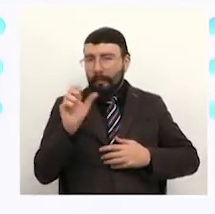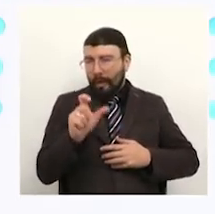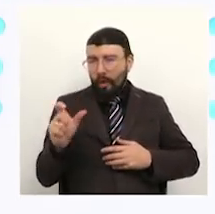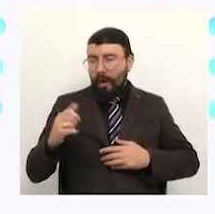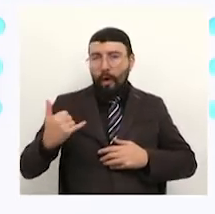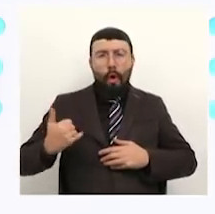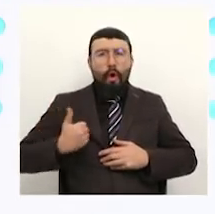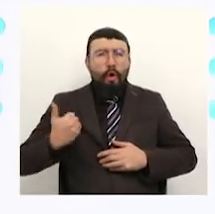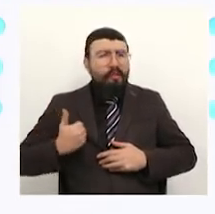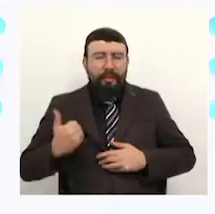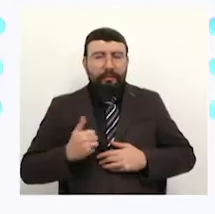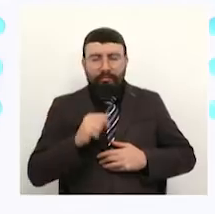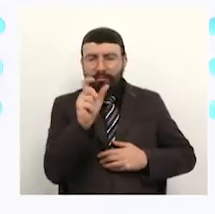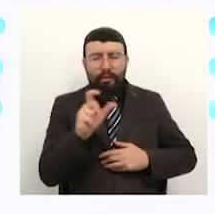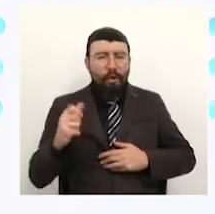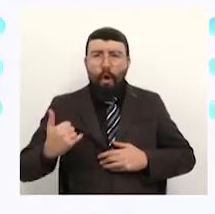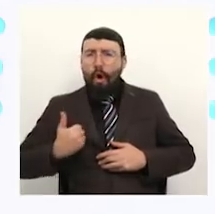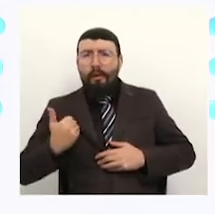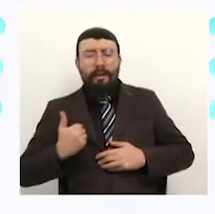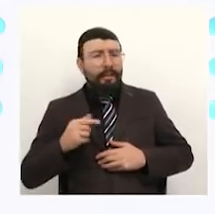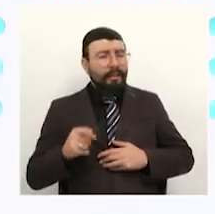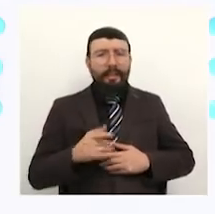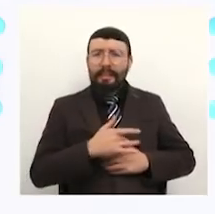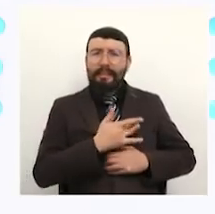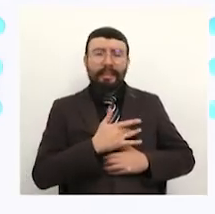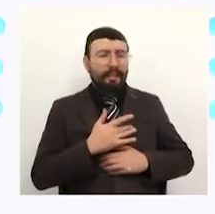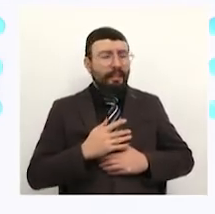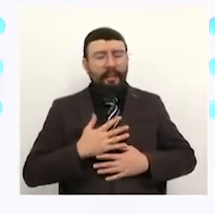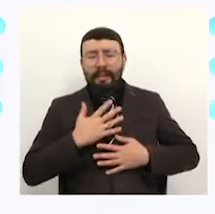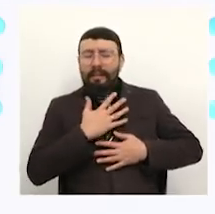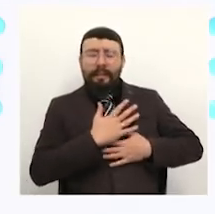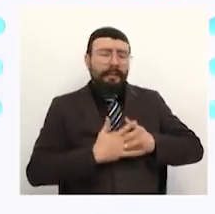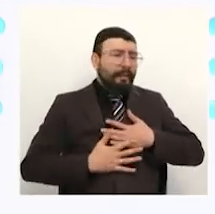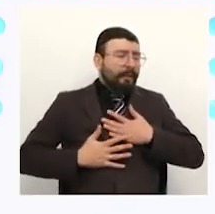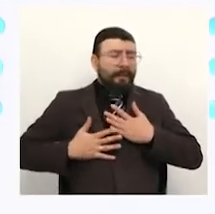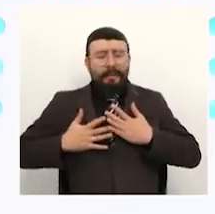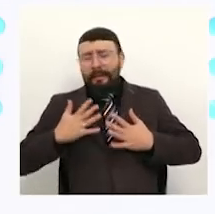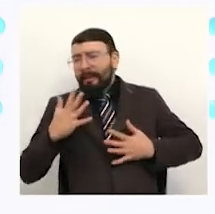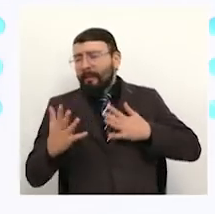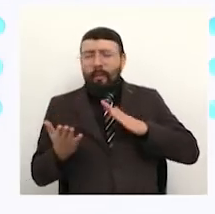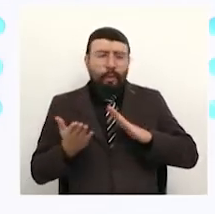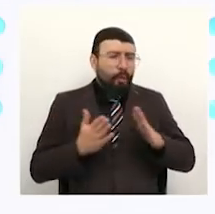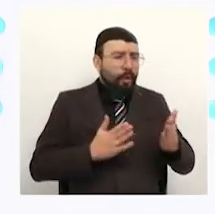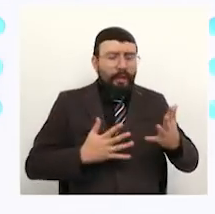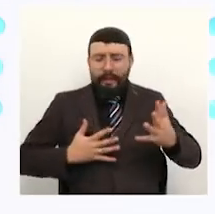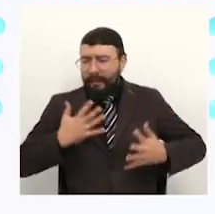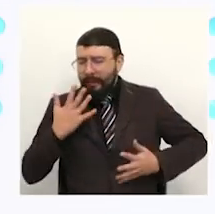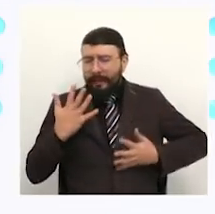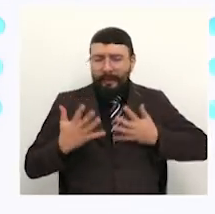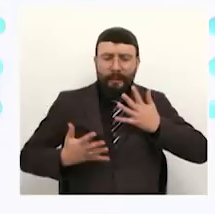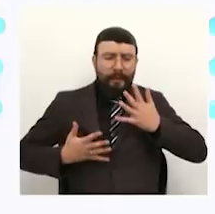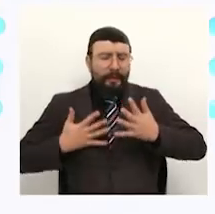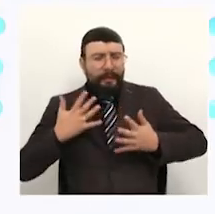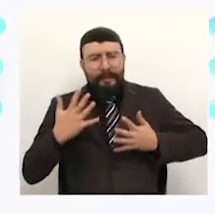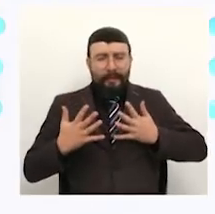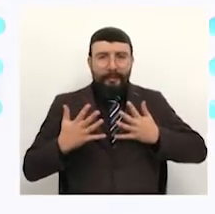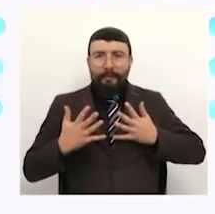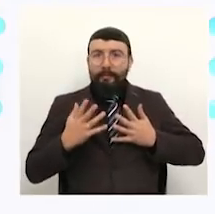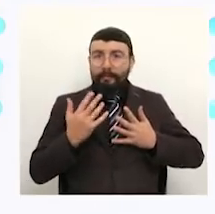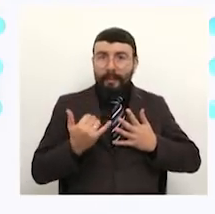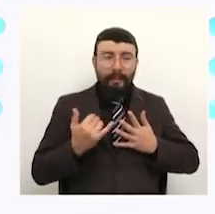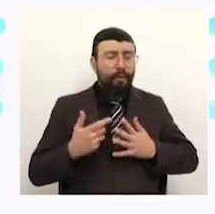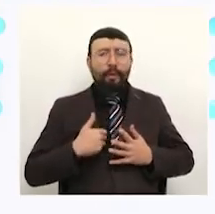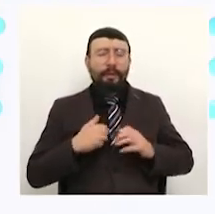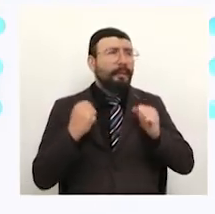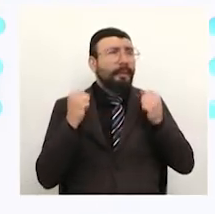sensación de muchos pacientes la describen como una sensación inminente de muerte entonces realmente se vuelve como un círculo vicioso cierto estrés yo más ansiosa